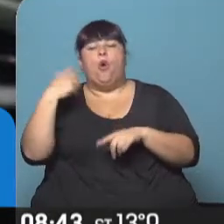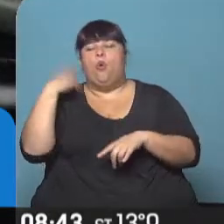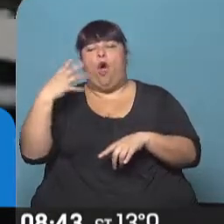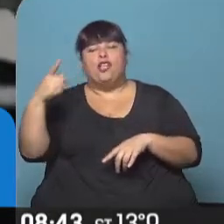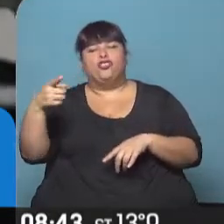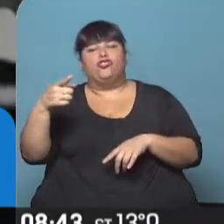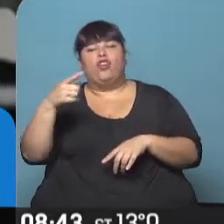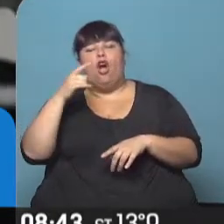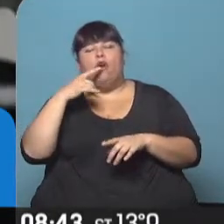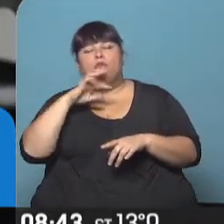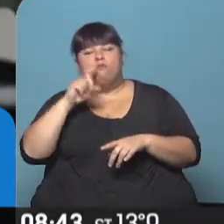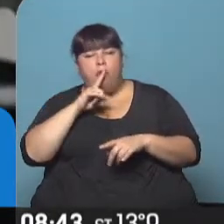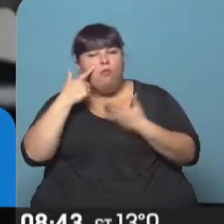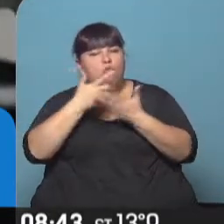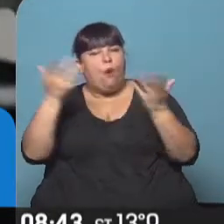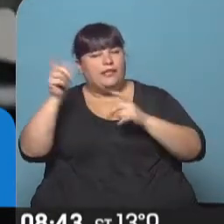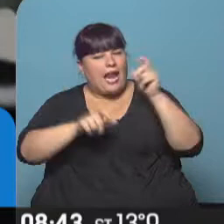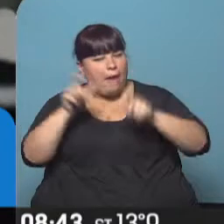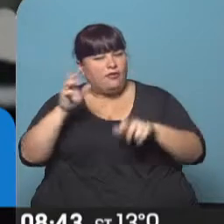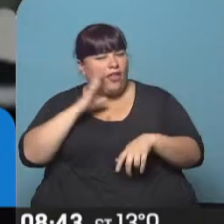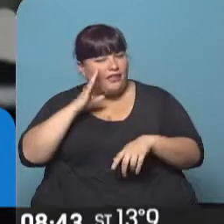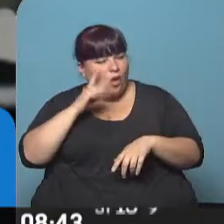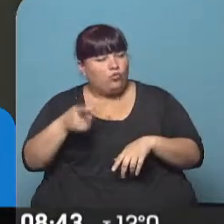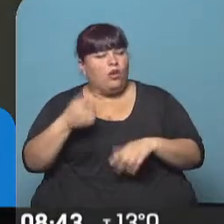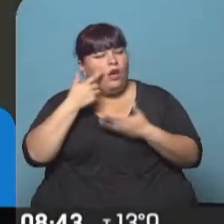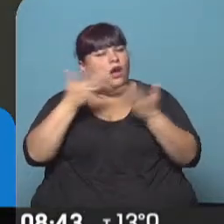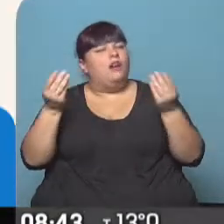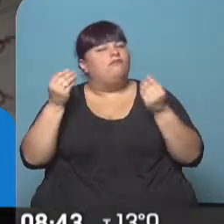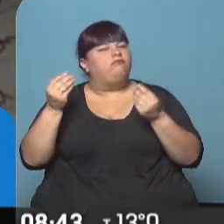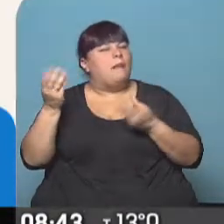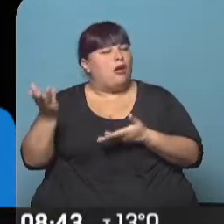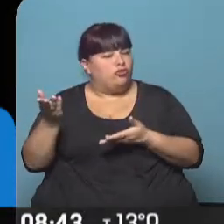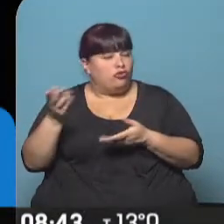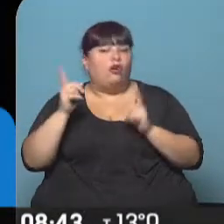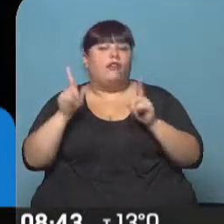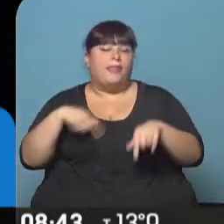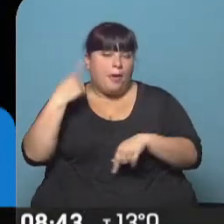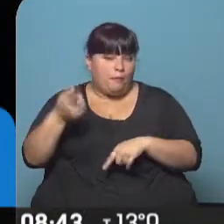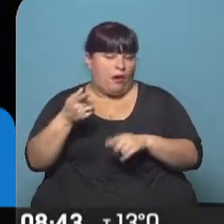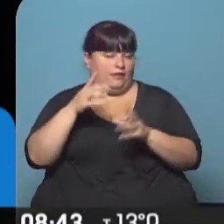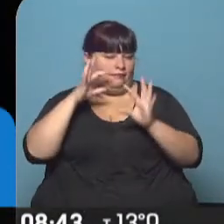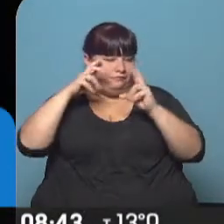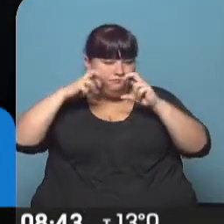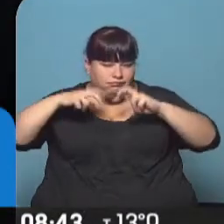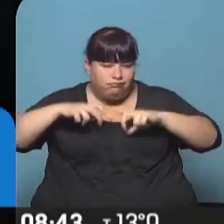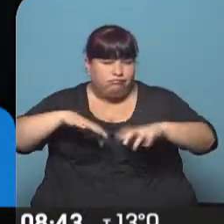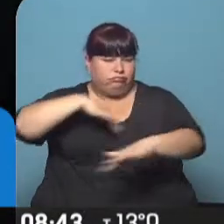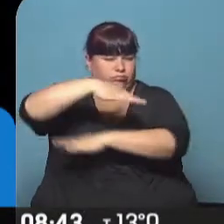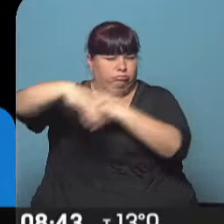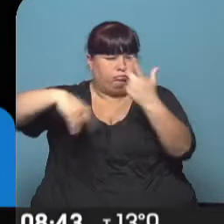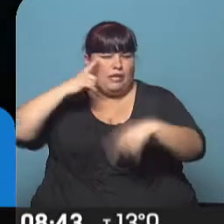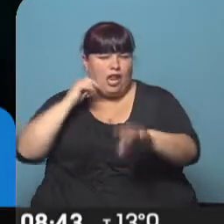que fueron mostrándole a la opinión pública estadounidense qué era lo que había pasado y fueron desentrañando este escándalo